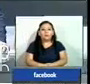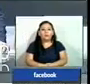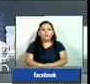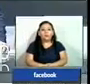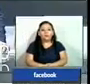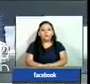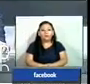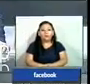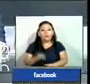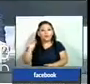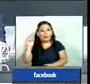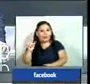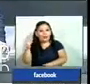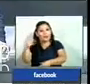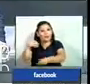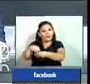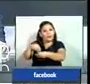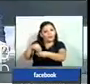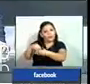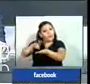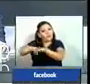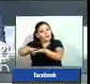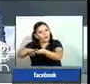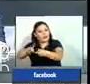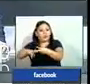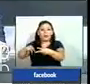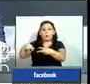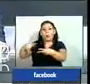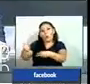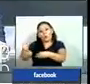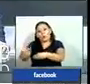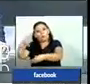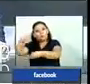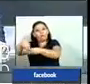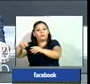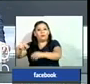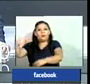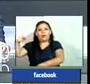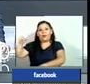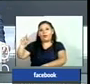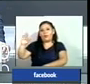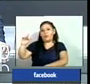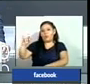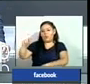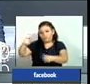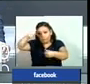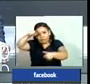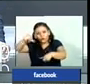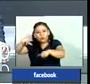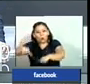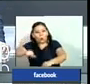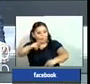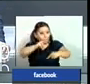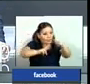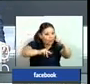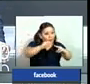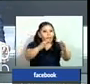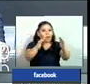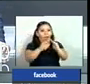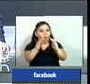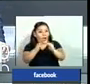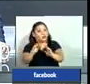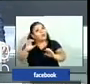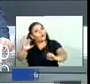el sistema Fede Crédito y Hábitat para la Humanidad de El Salvador firmaron una alianza para la construcción de viviendas y la reparación de techos de